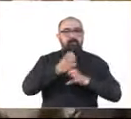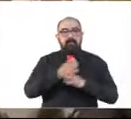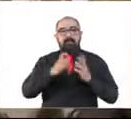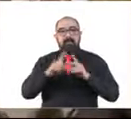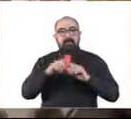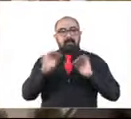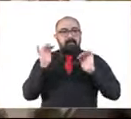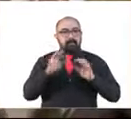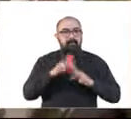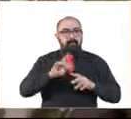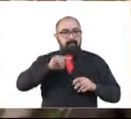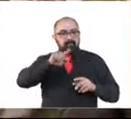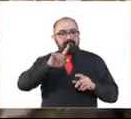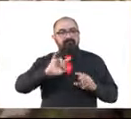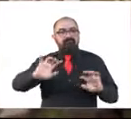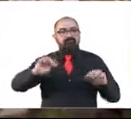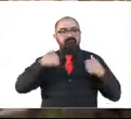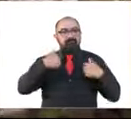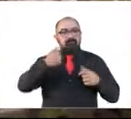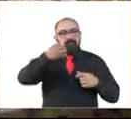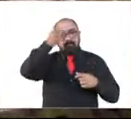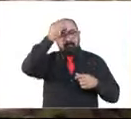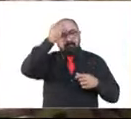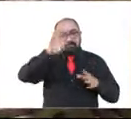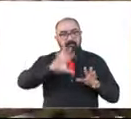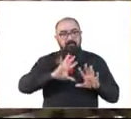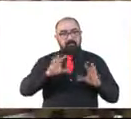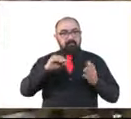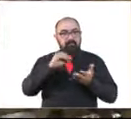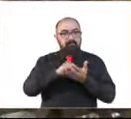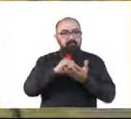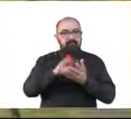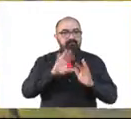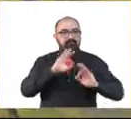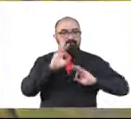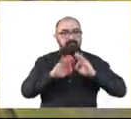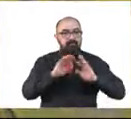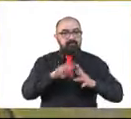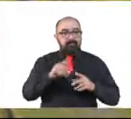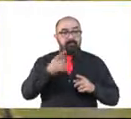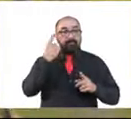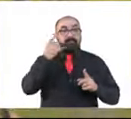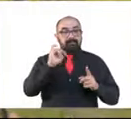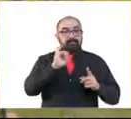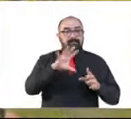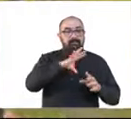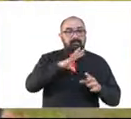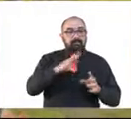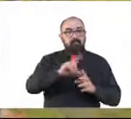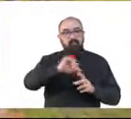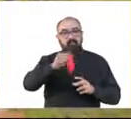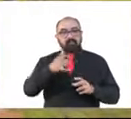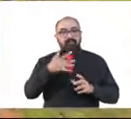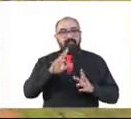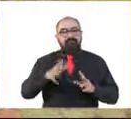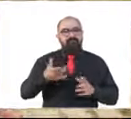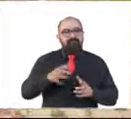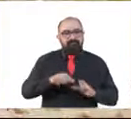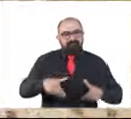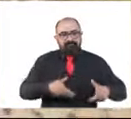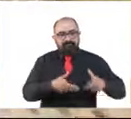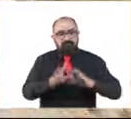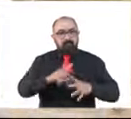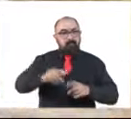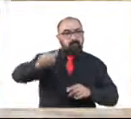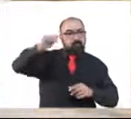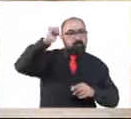los humedales y los cuerpos de agua. Ah, bueno, está por supuesto Canal Nacional, que hoy se ha recuperado, que es un canal